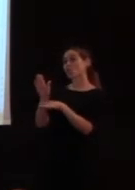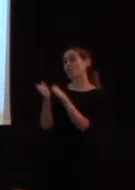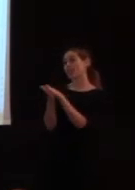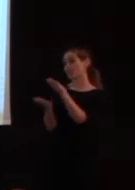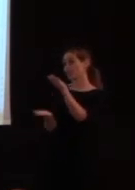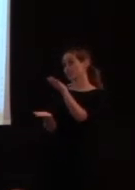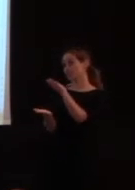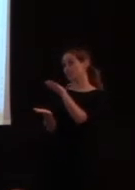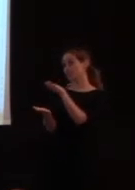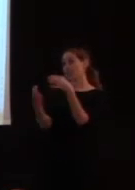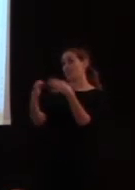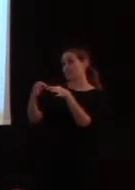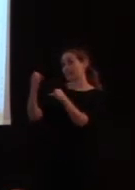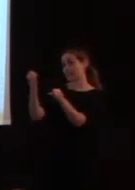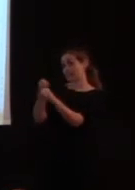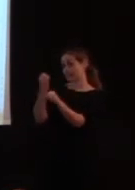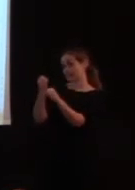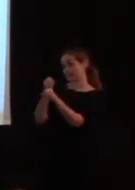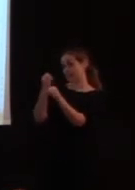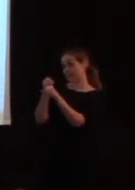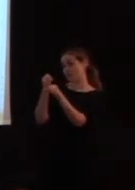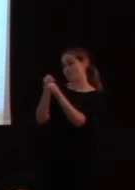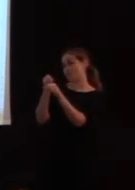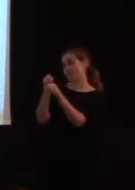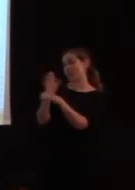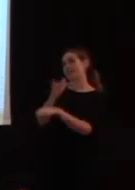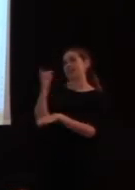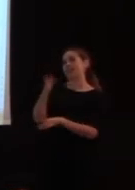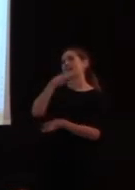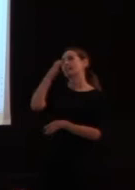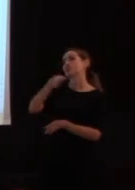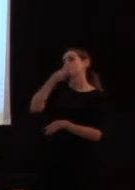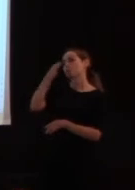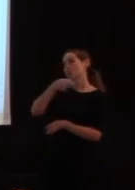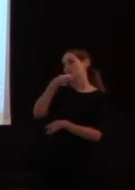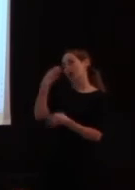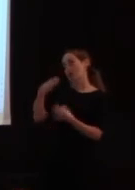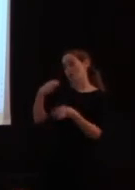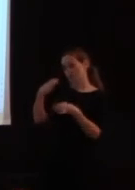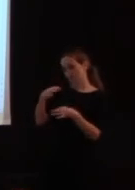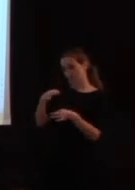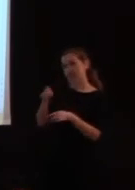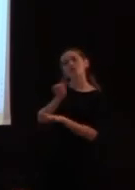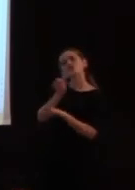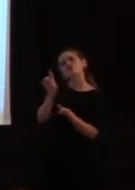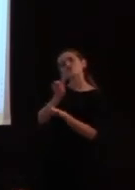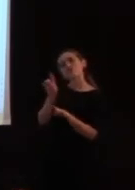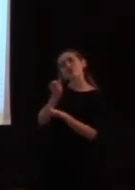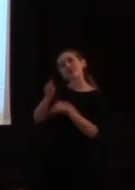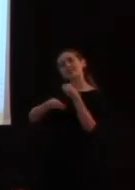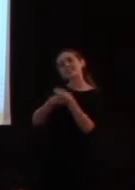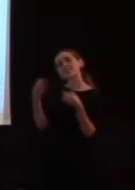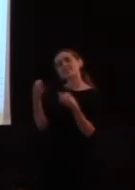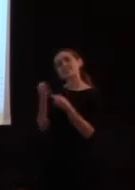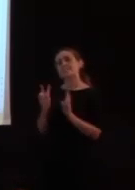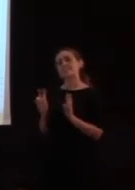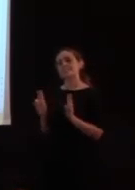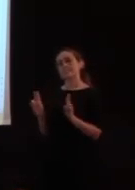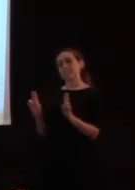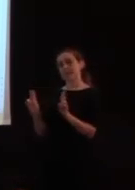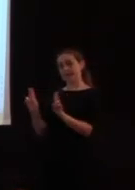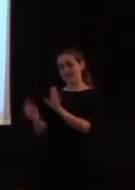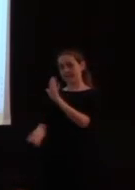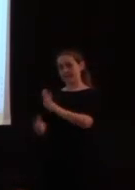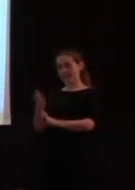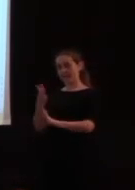del trabajo que van los chavales que tienen mayores habilidades discursivas a la hora de presentarlo, no, hicieron parejas. De manera que, por